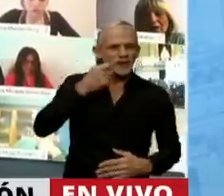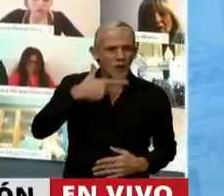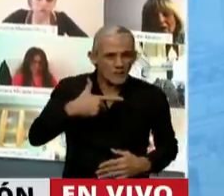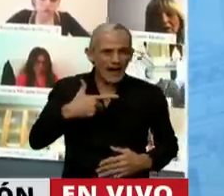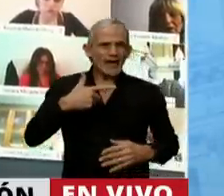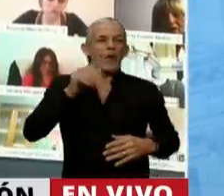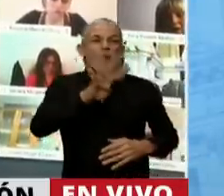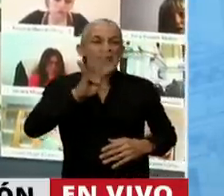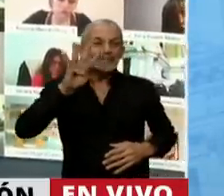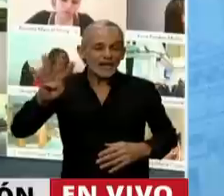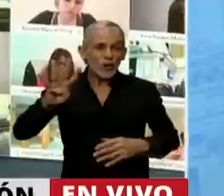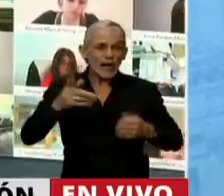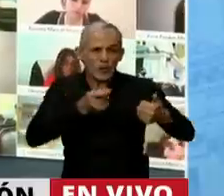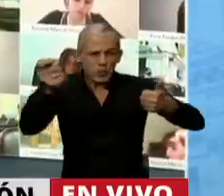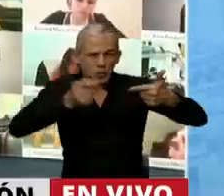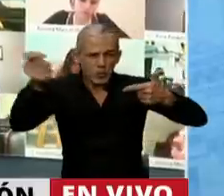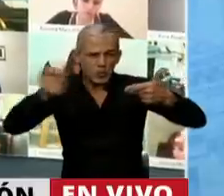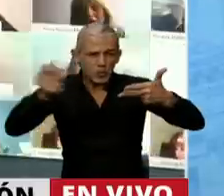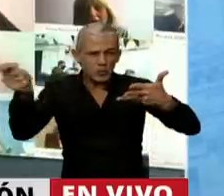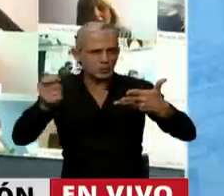44 querellas.